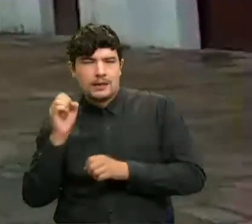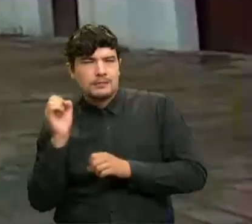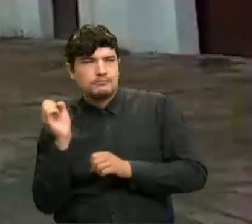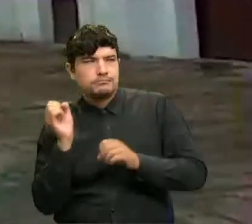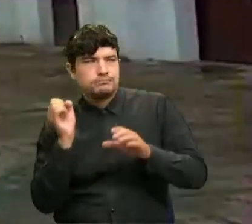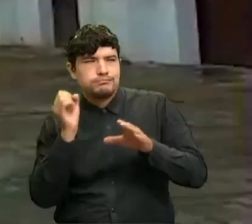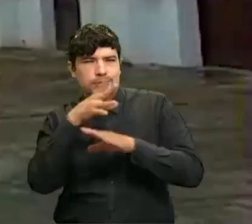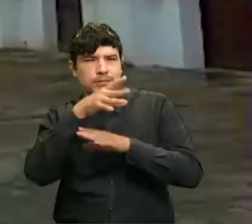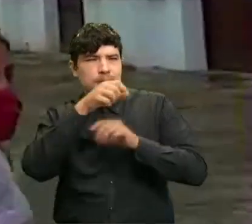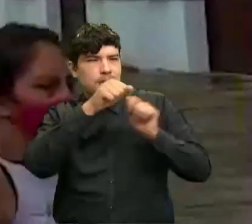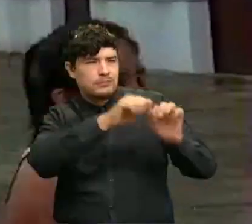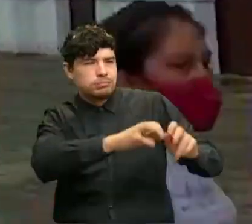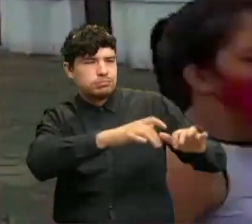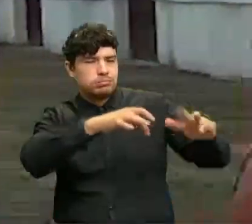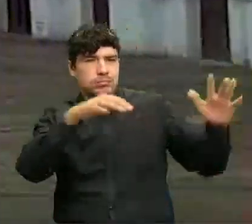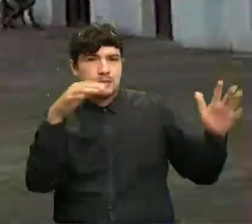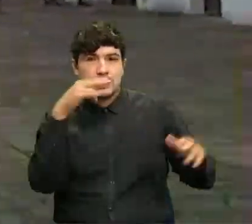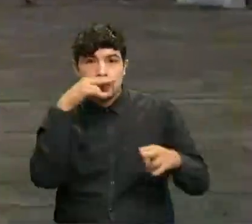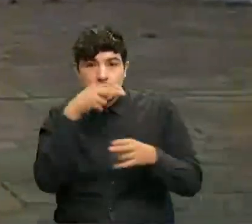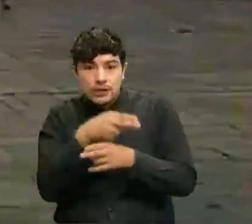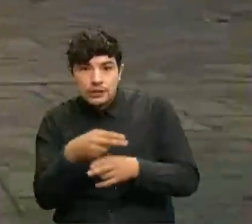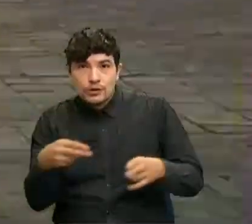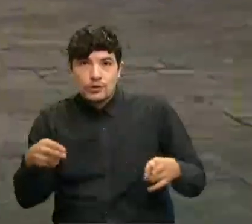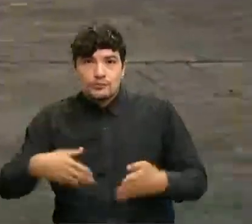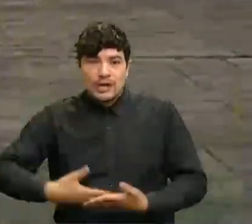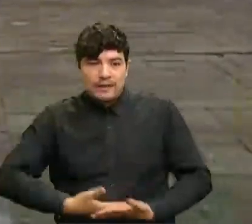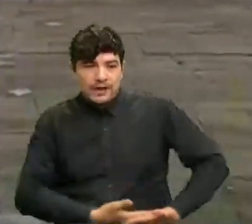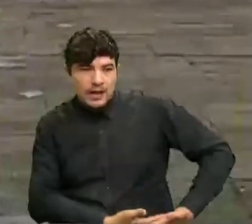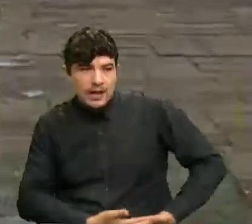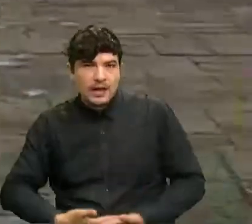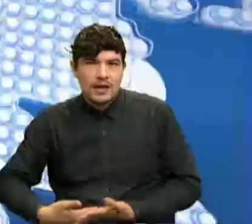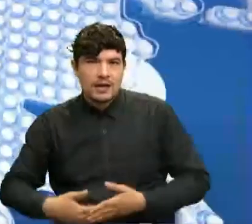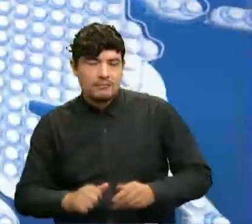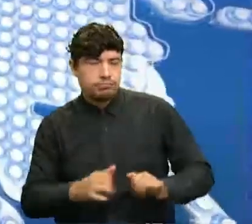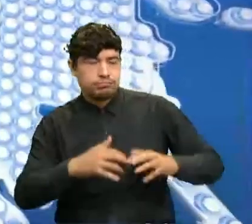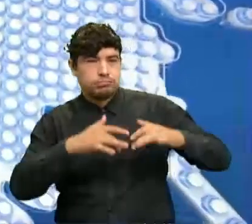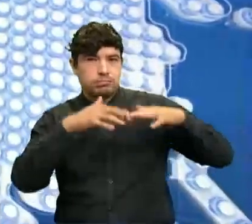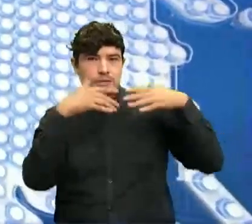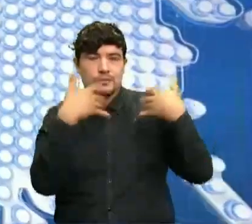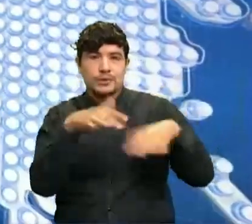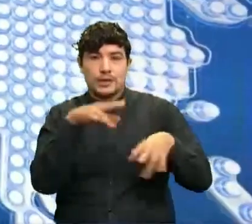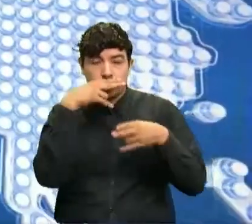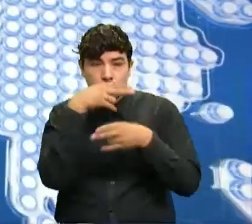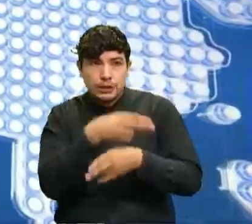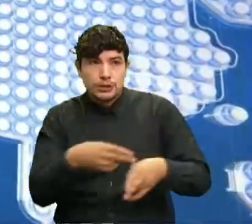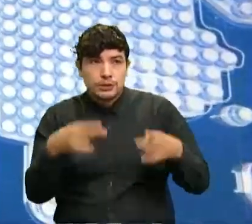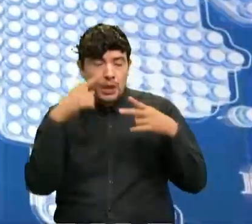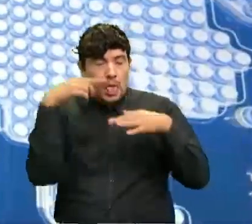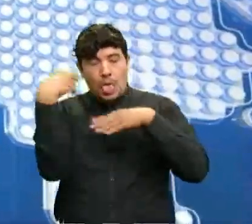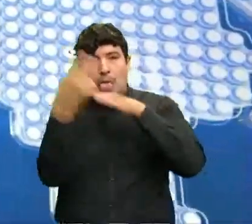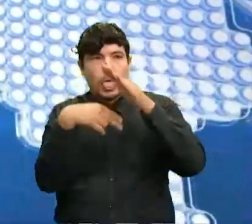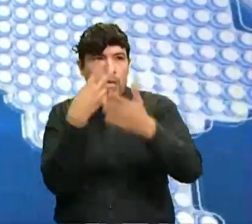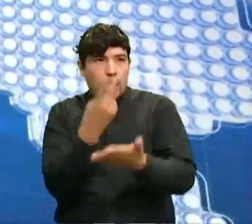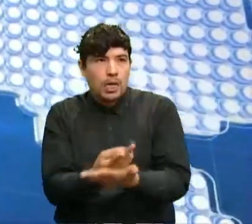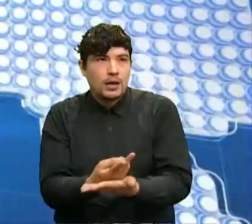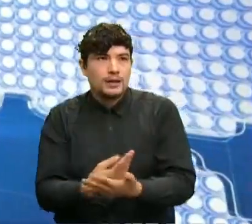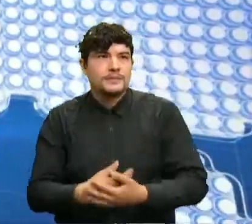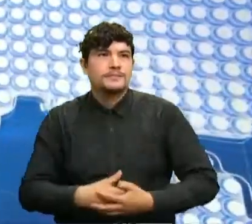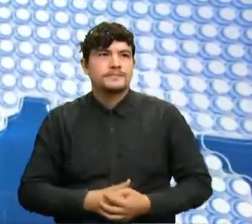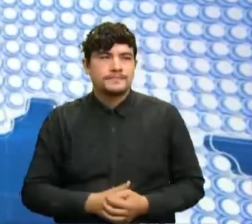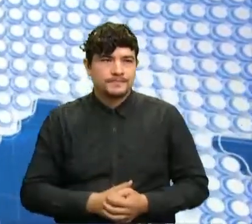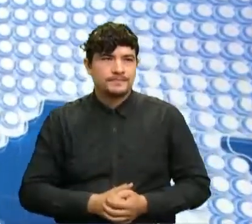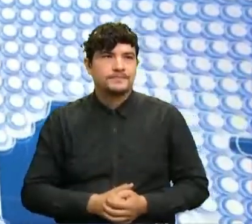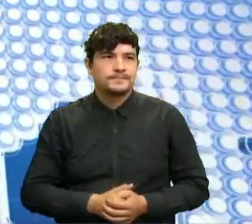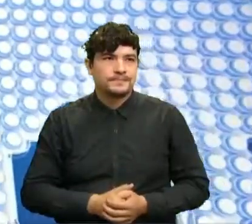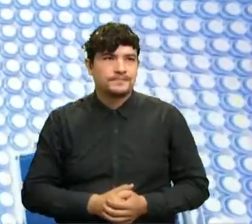alucinógeno, pasaron bebés, iban niños y todo, y le cayeron, más de uno se desmayaron. Bueno, muchas